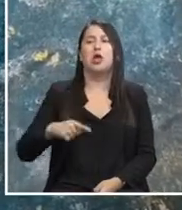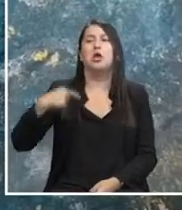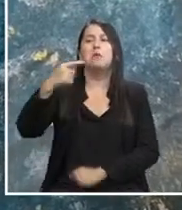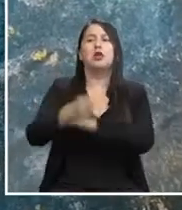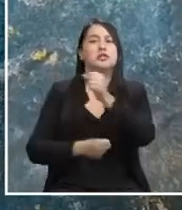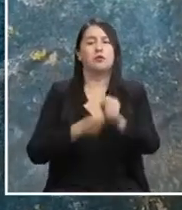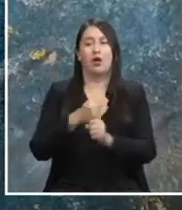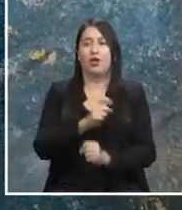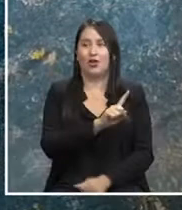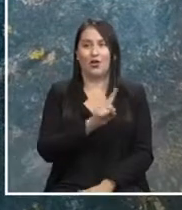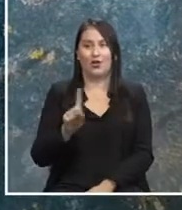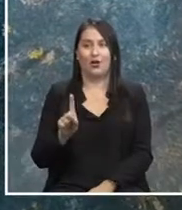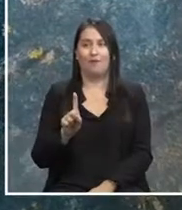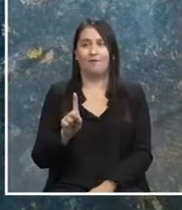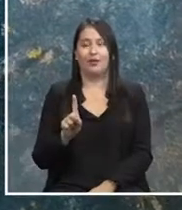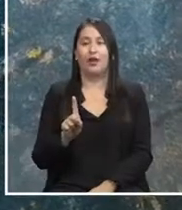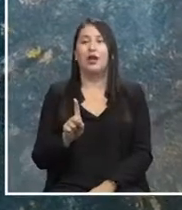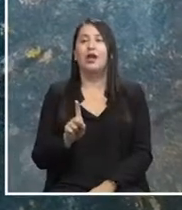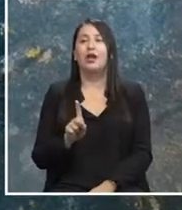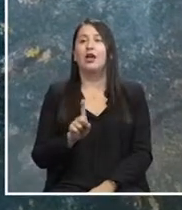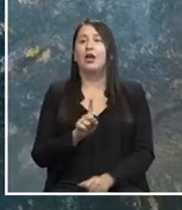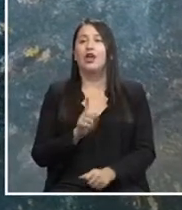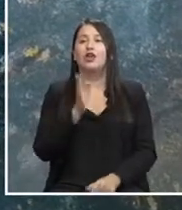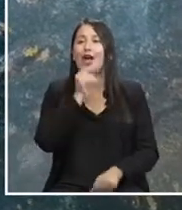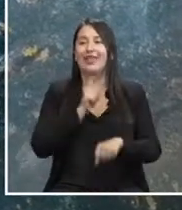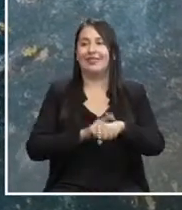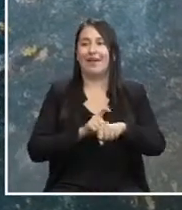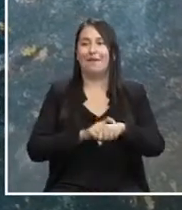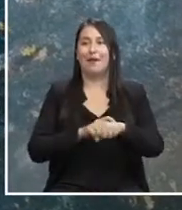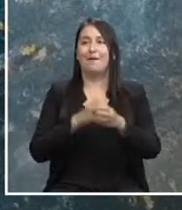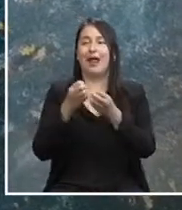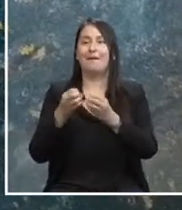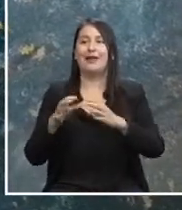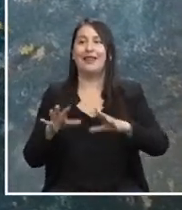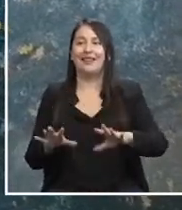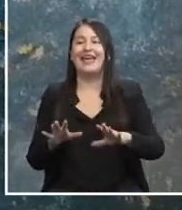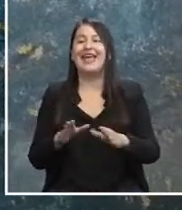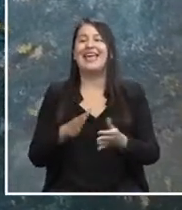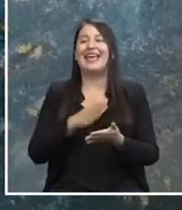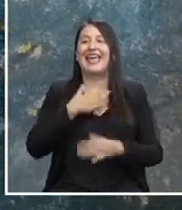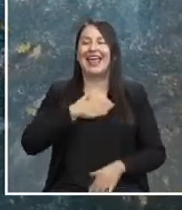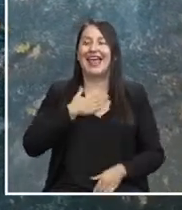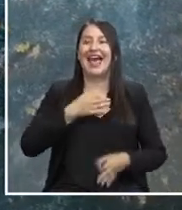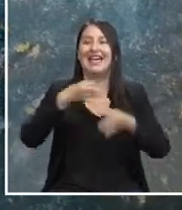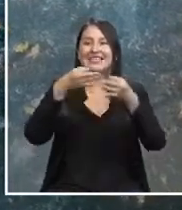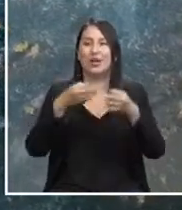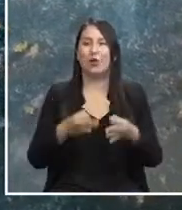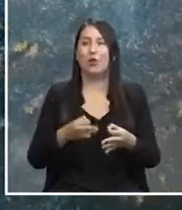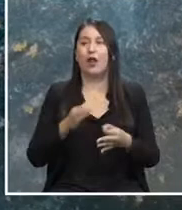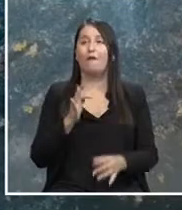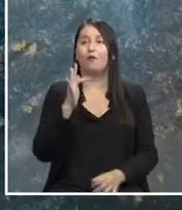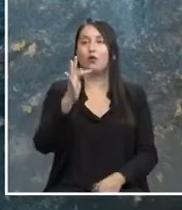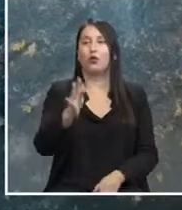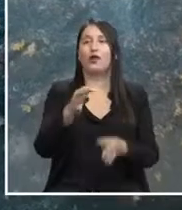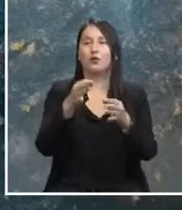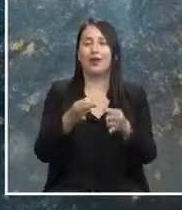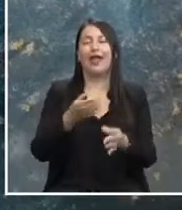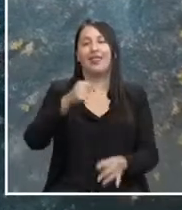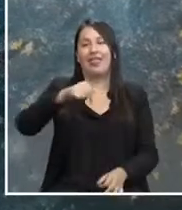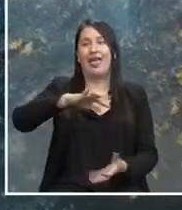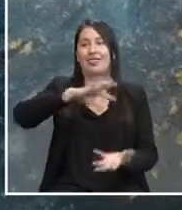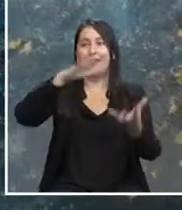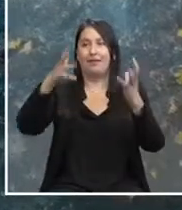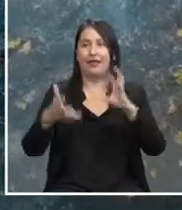año. No tenemos tiempo que perder si queremos asegurar un futuro seguro para la humanidad en este planeta.